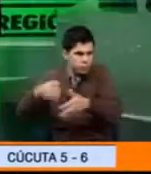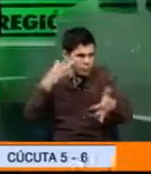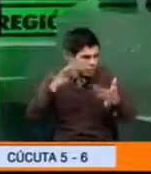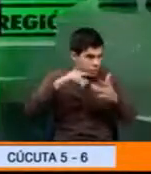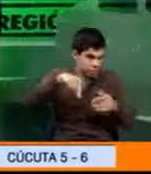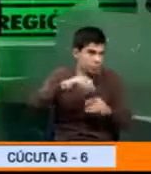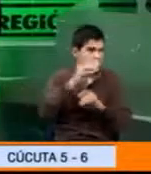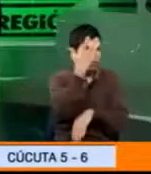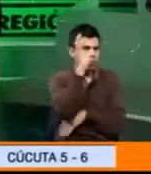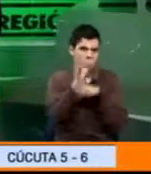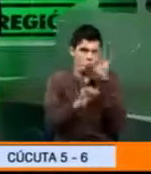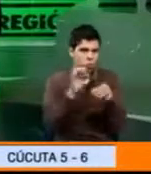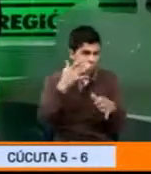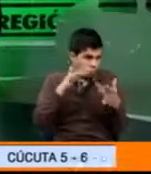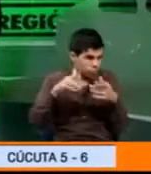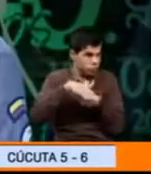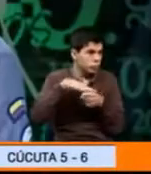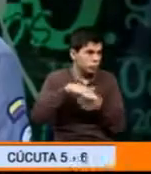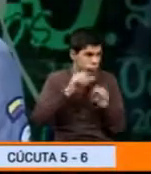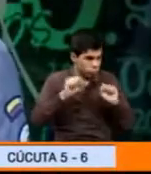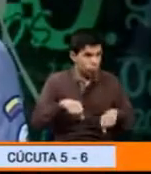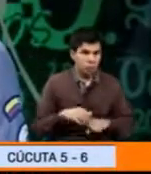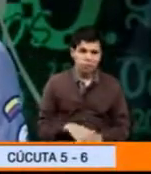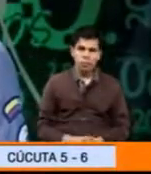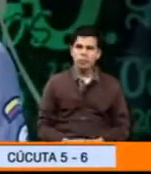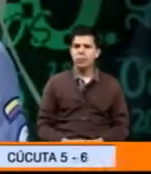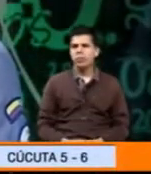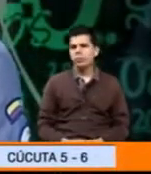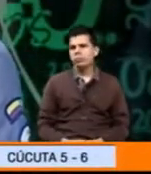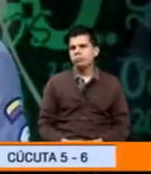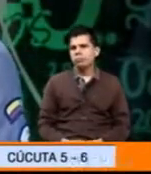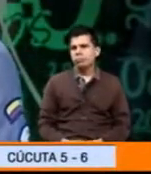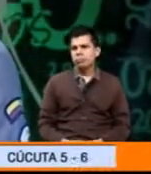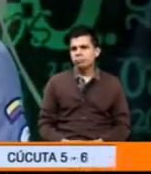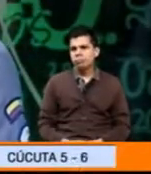proteger los árboles que se están talando en la ciudad. Es una solución